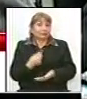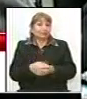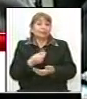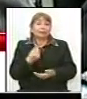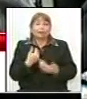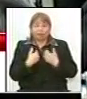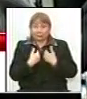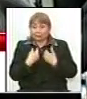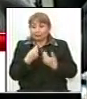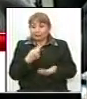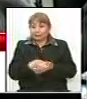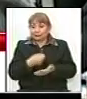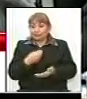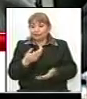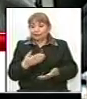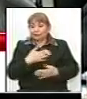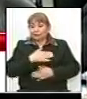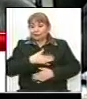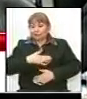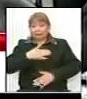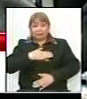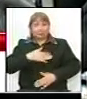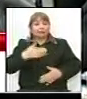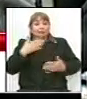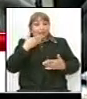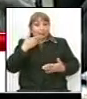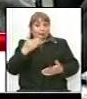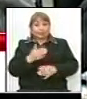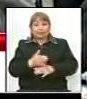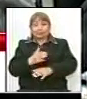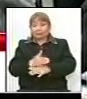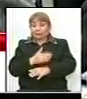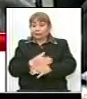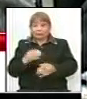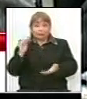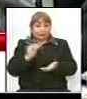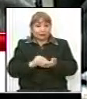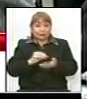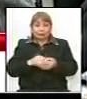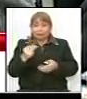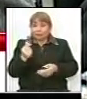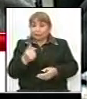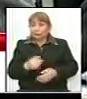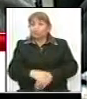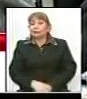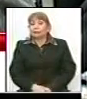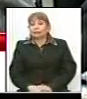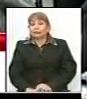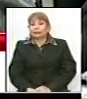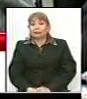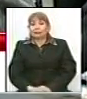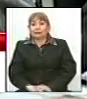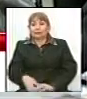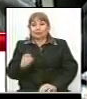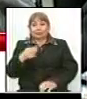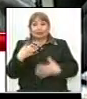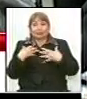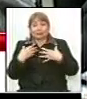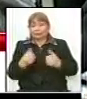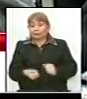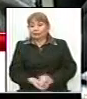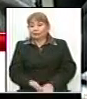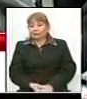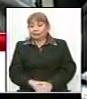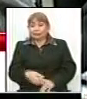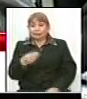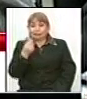porque satisfago de una manera mejor, más rápida, más pronta, mis necesidades de salud, pero con